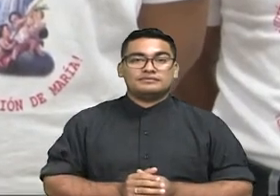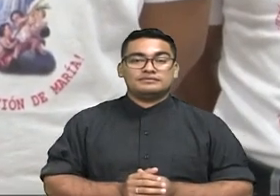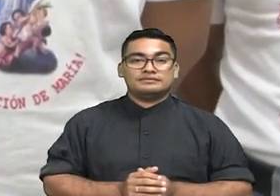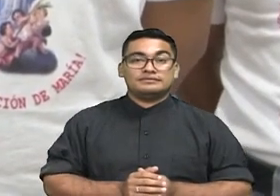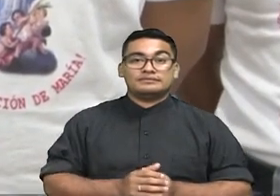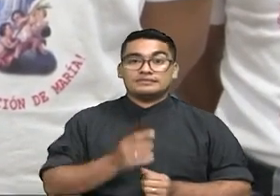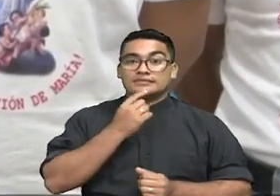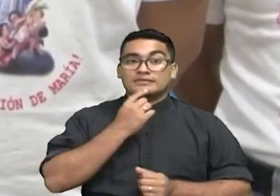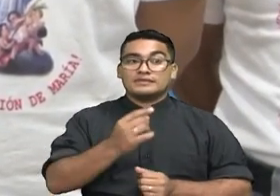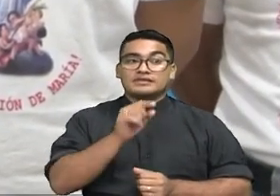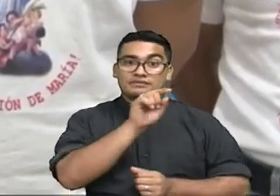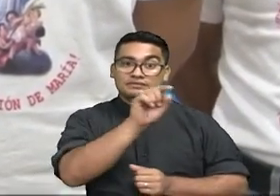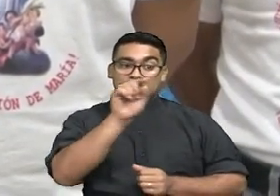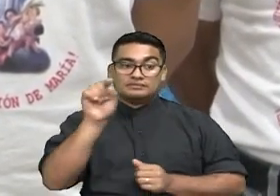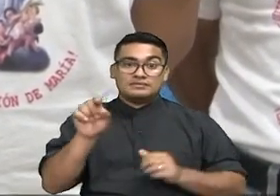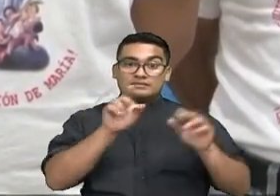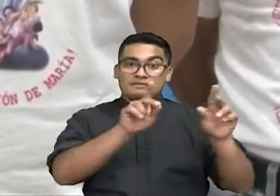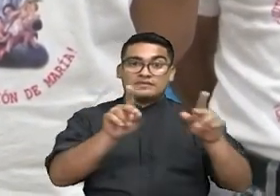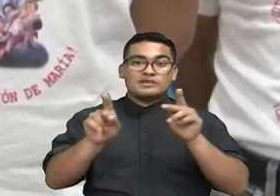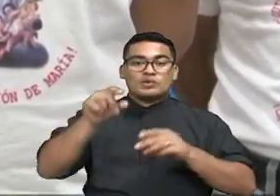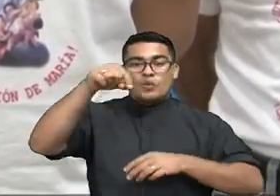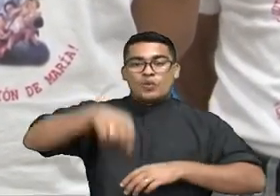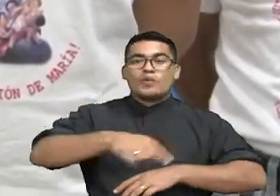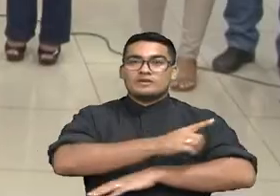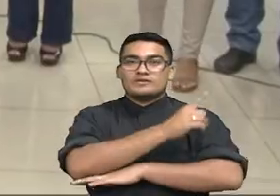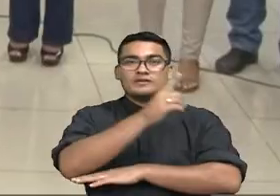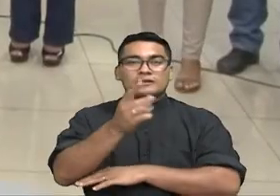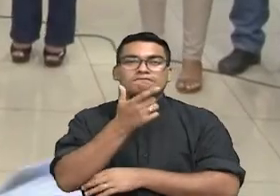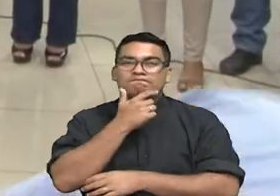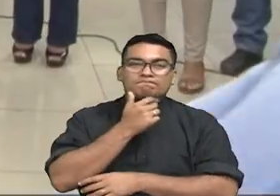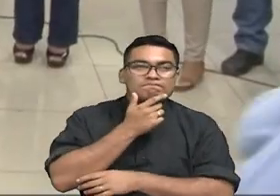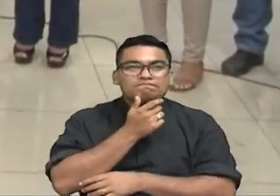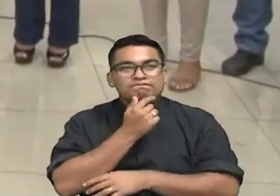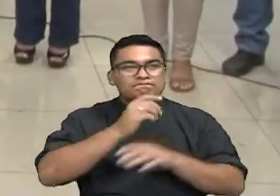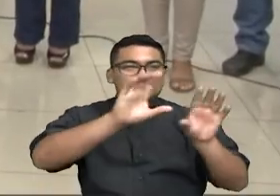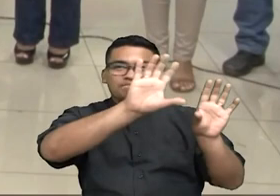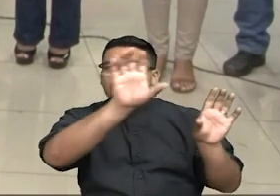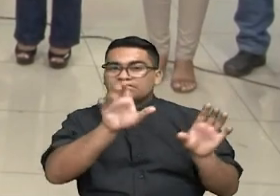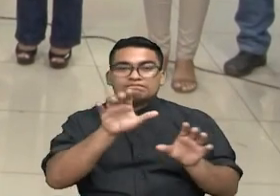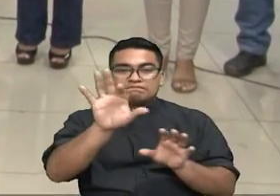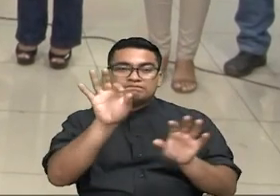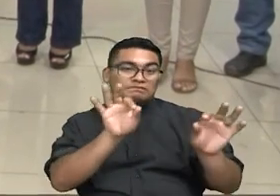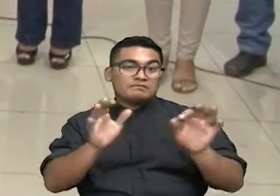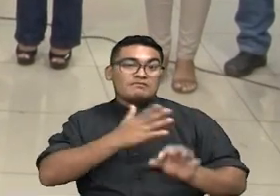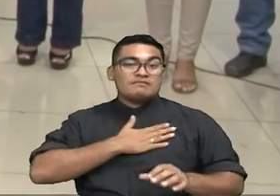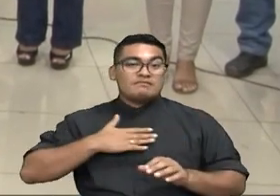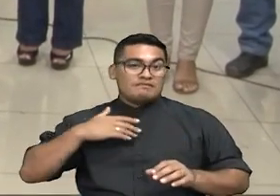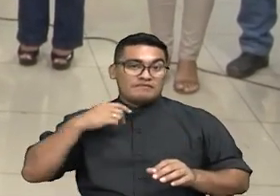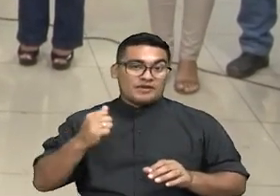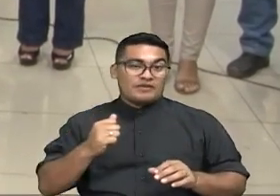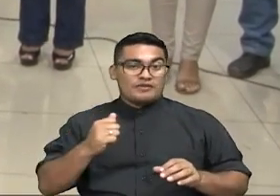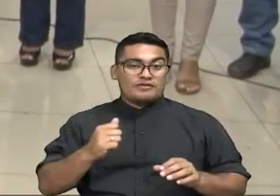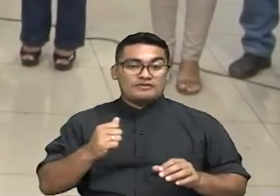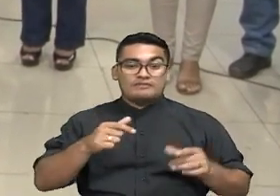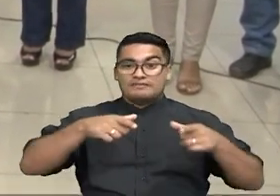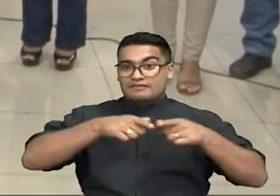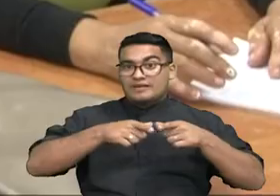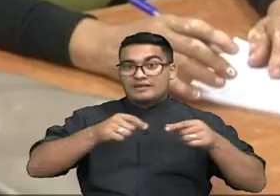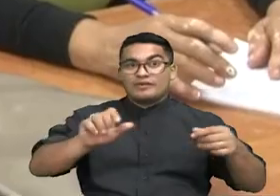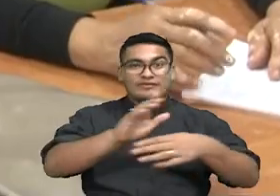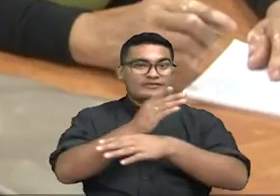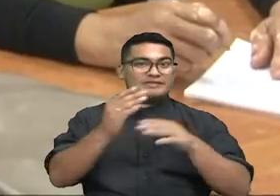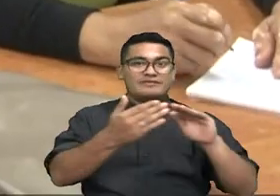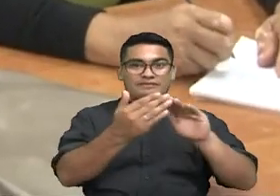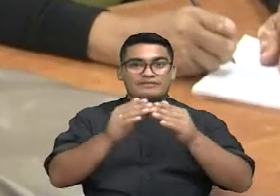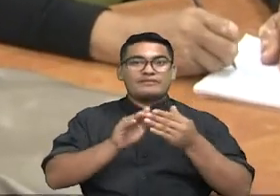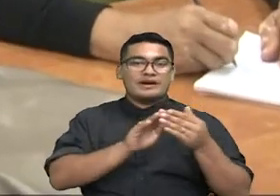Estas son las personas que desde hoy tienen la ardua labor de elegir los mejores altares marianos por distrito que a nivel de Managua